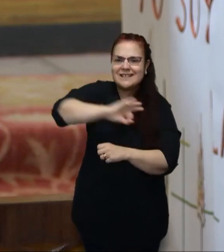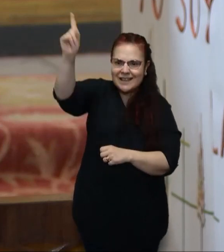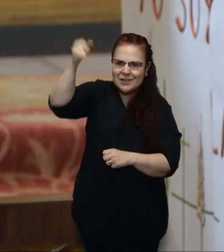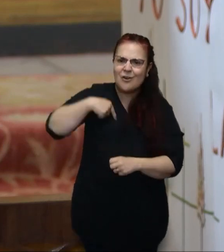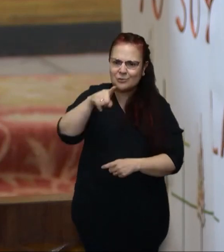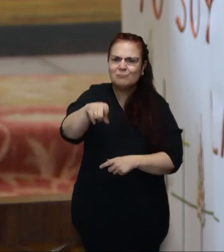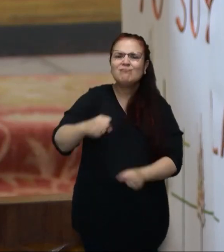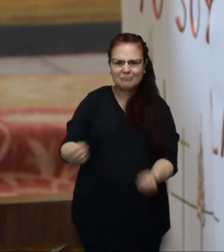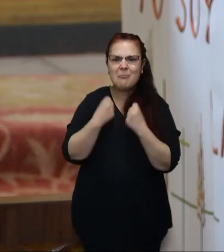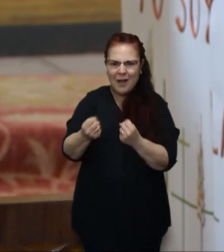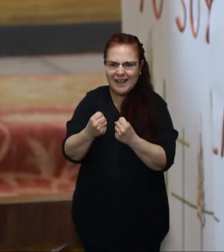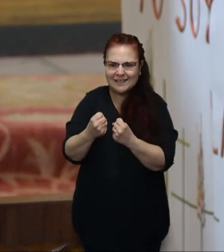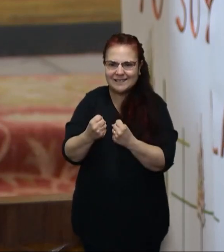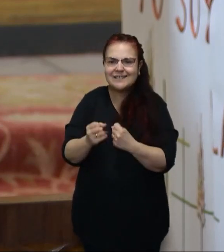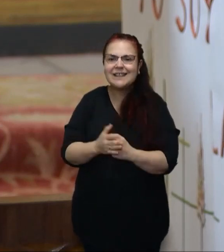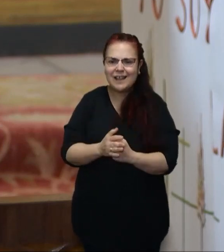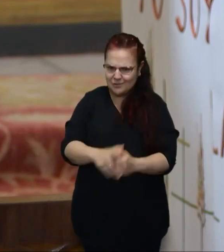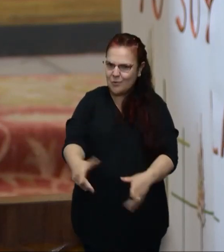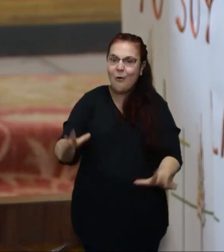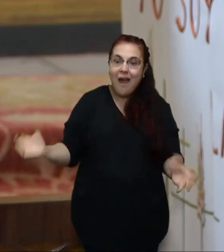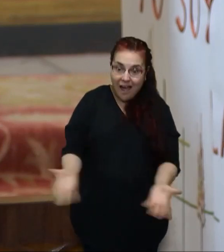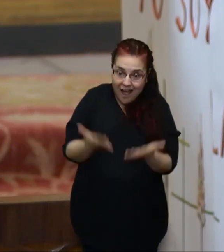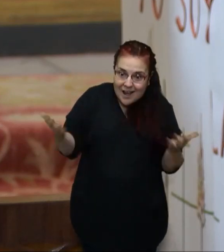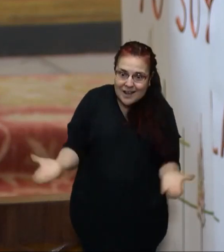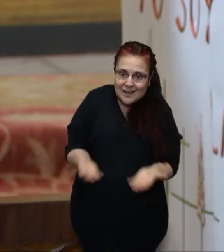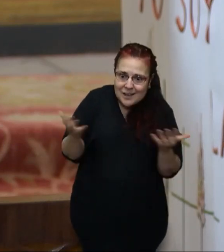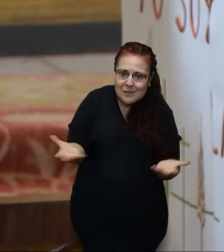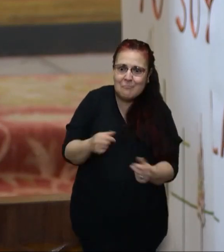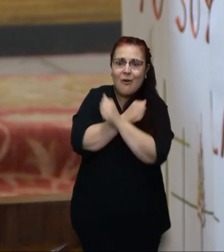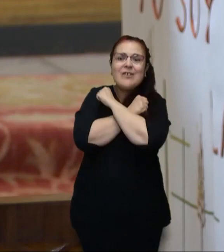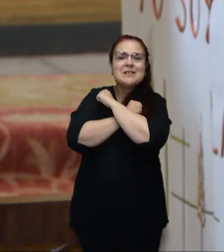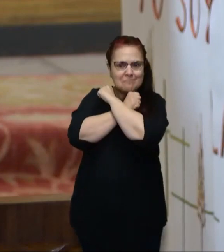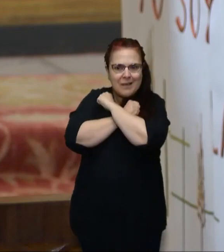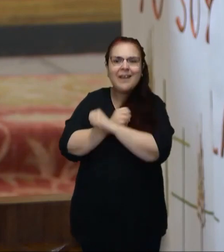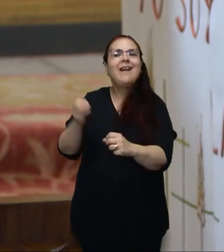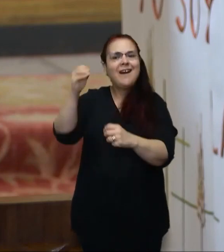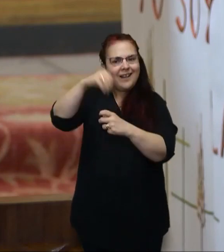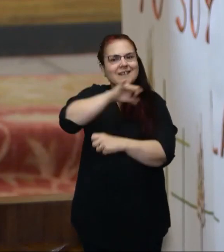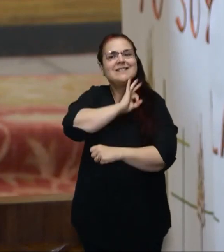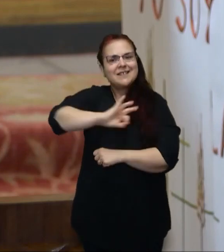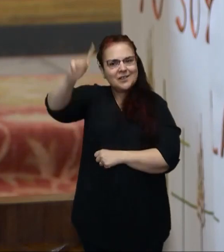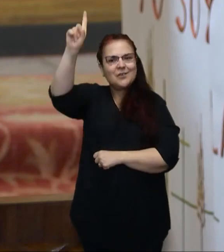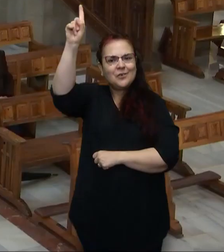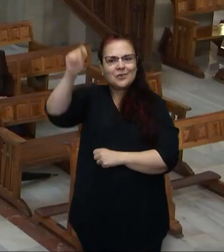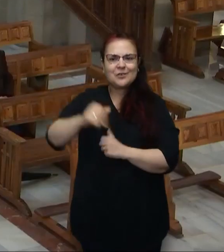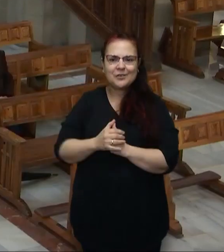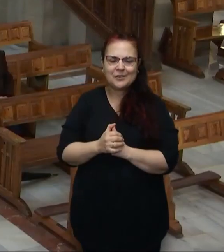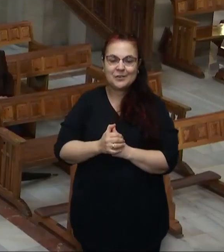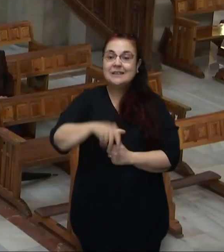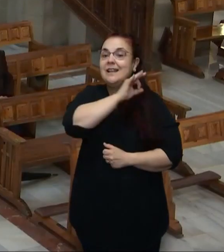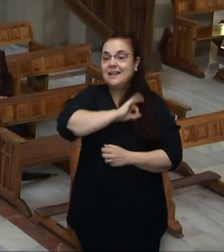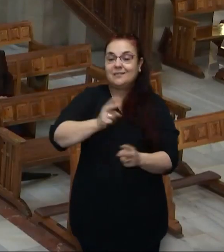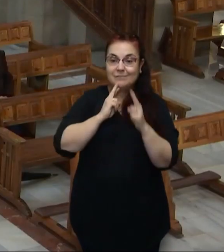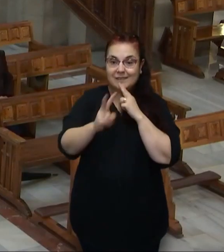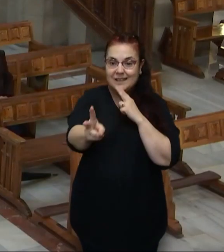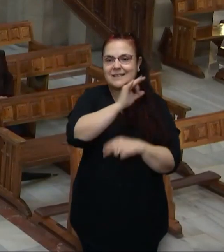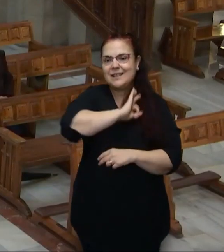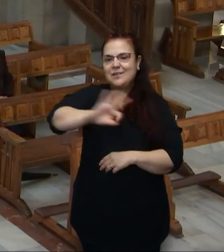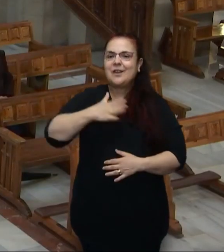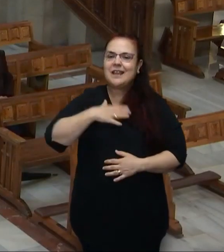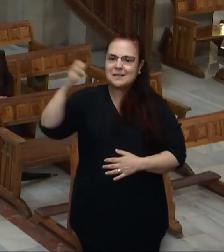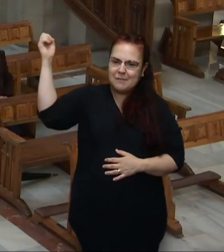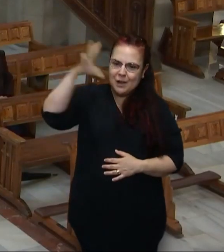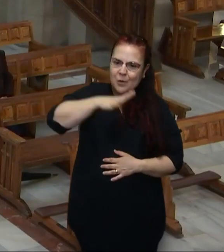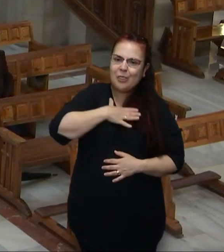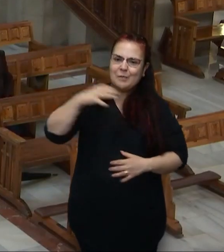sé valiente, ten ánimo, espera en el Señor. El Señor es mi